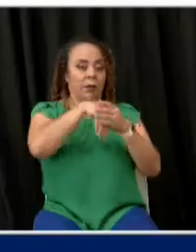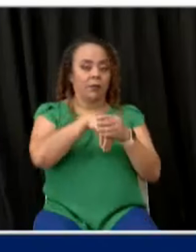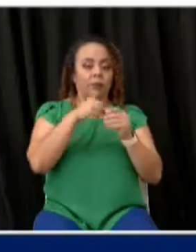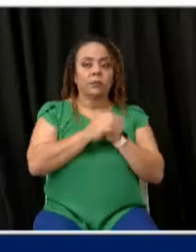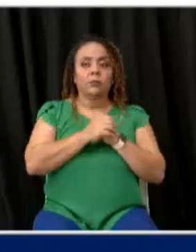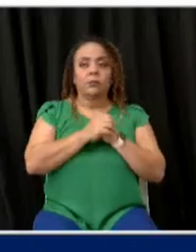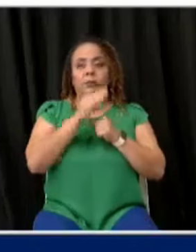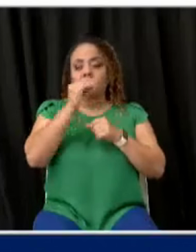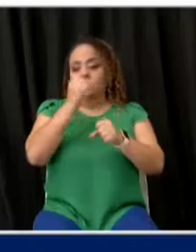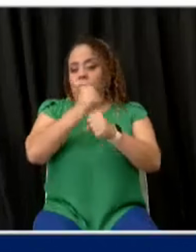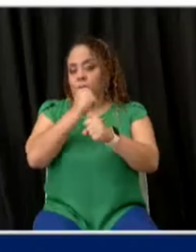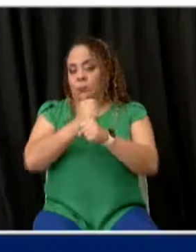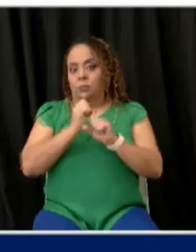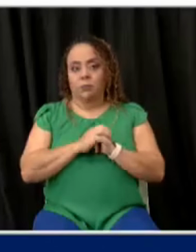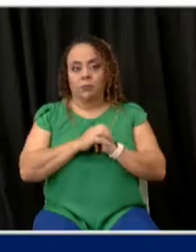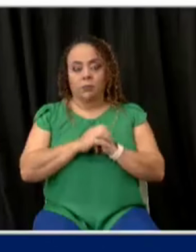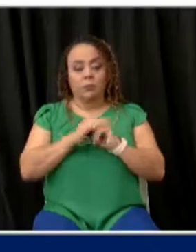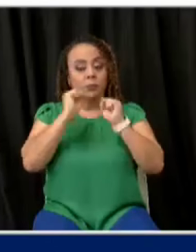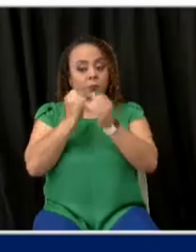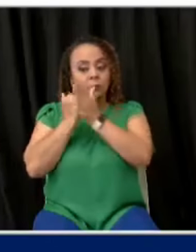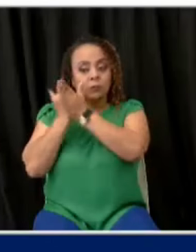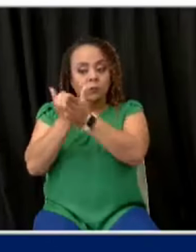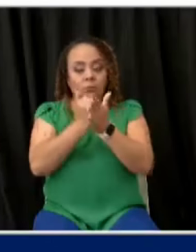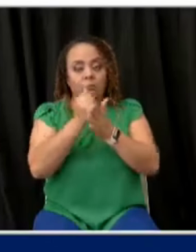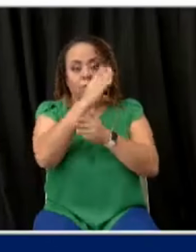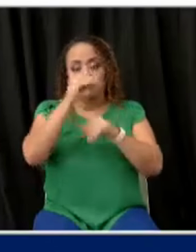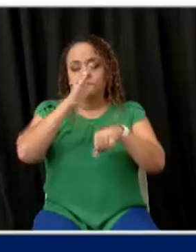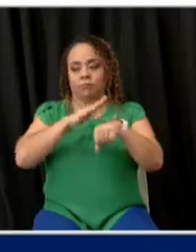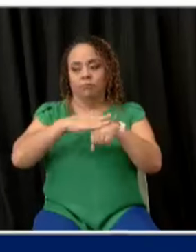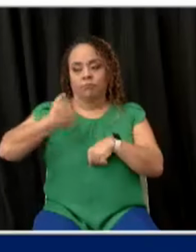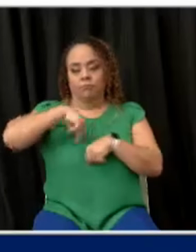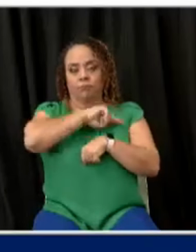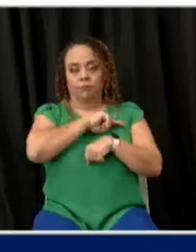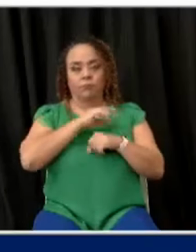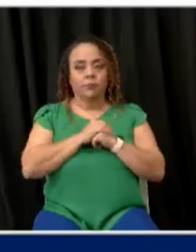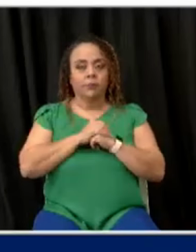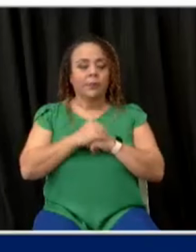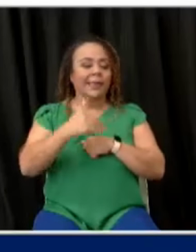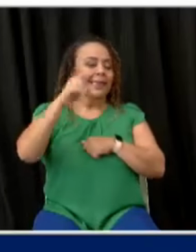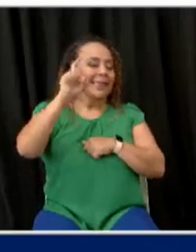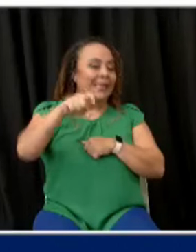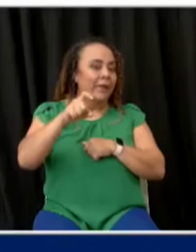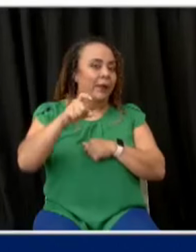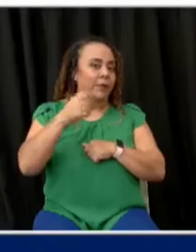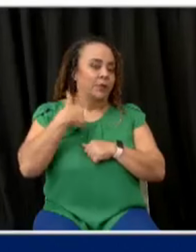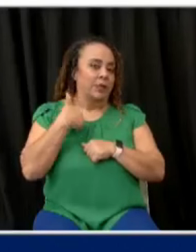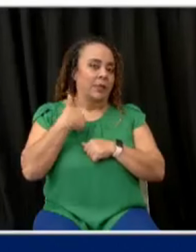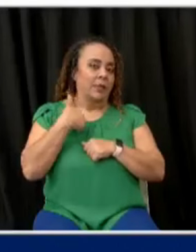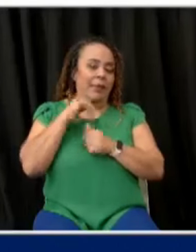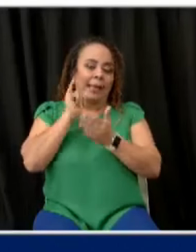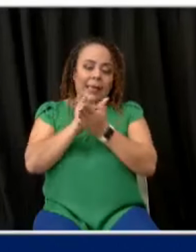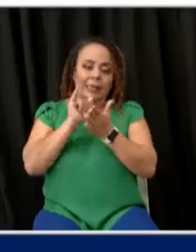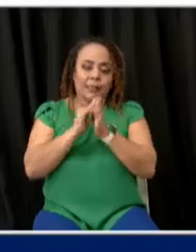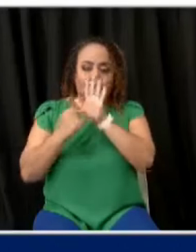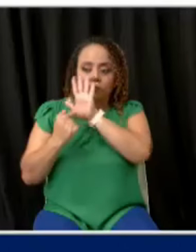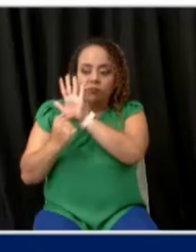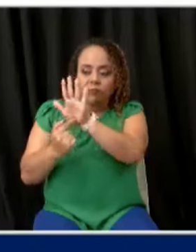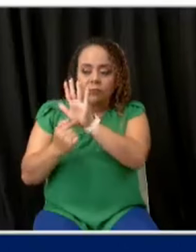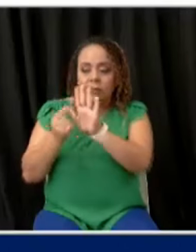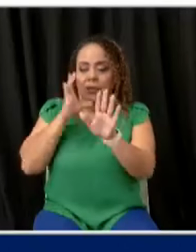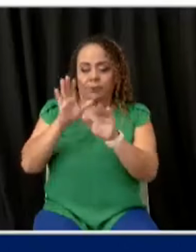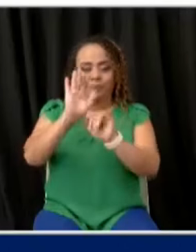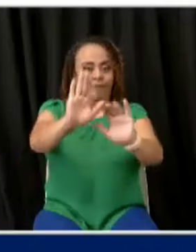que son laborales, que van a ayudar y que van a permitir que nosotros tengamos esta exposición al calor.